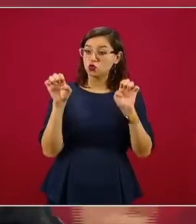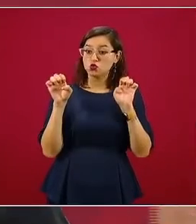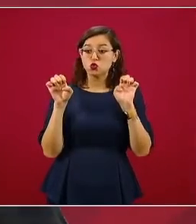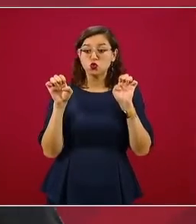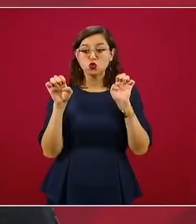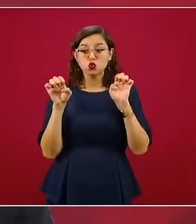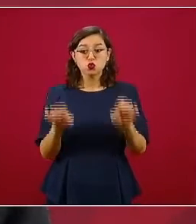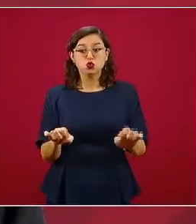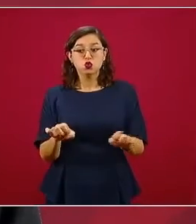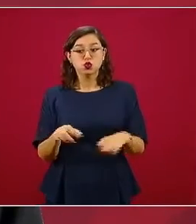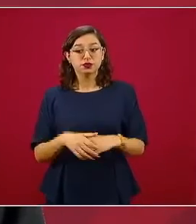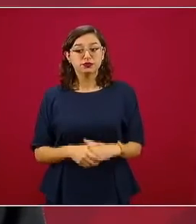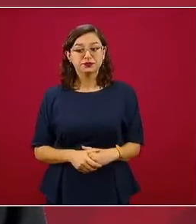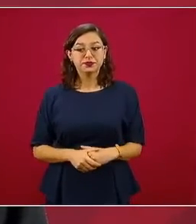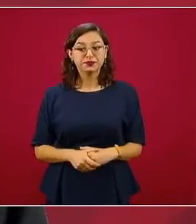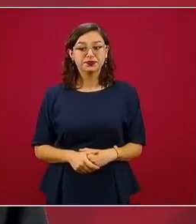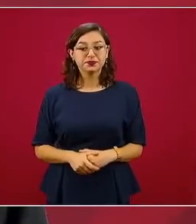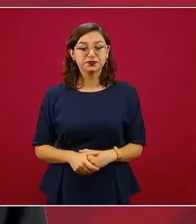el gobernador de Jalisco,